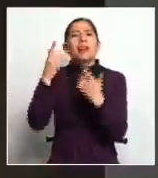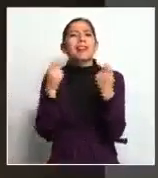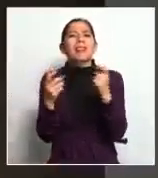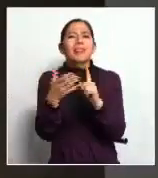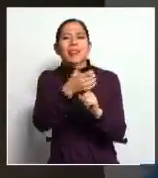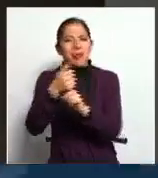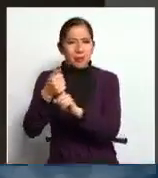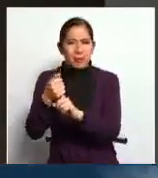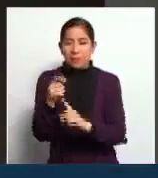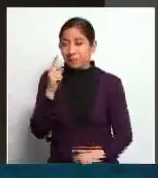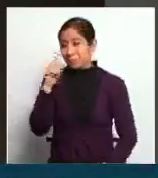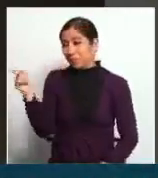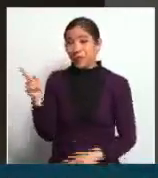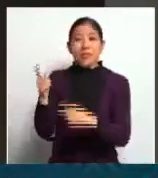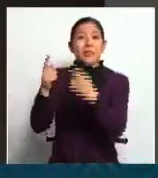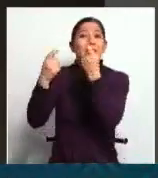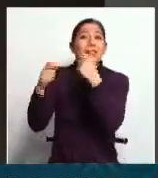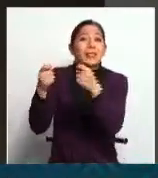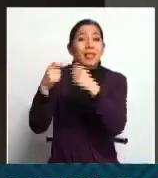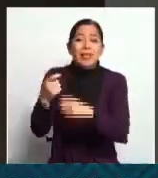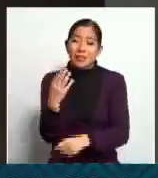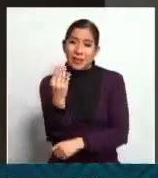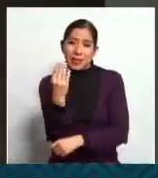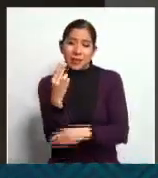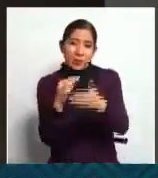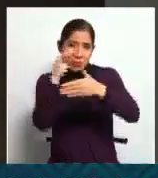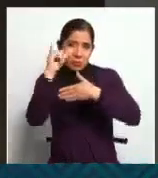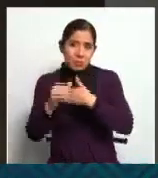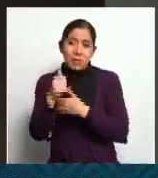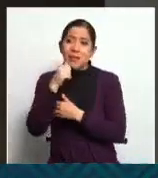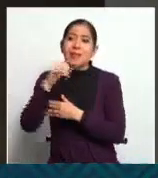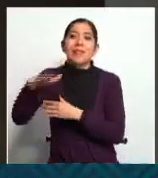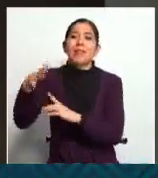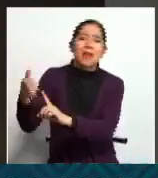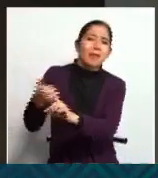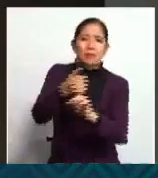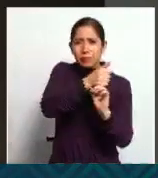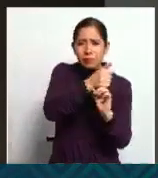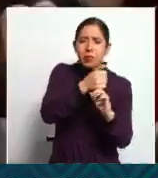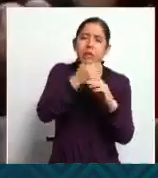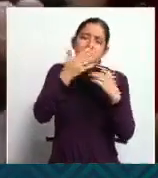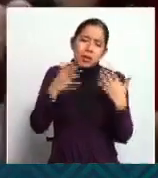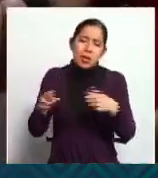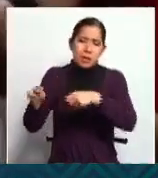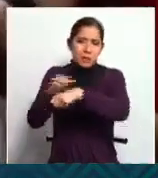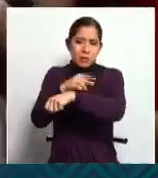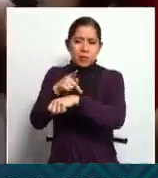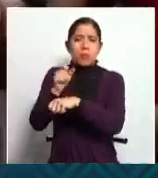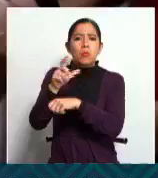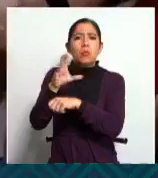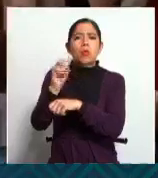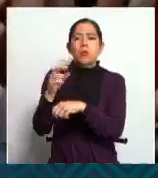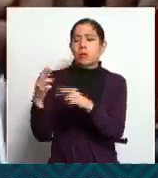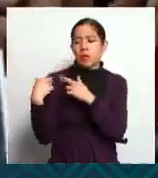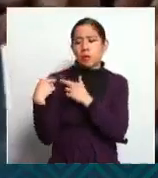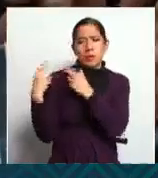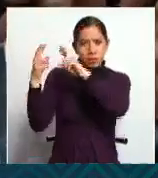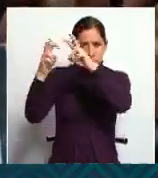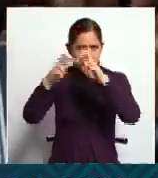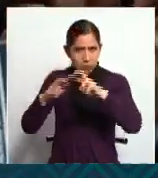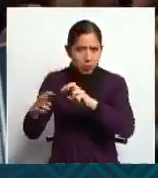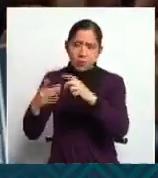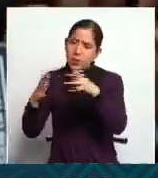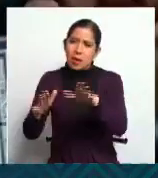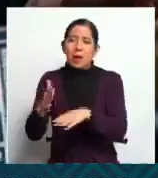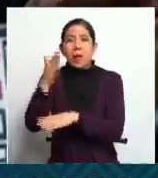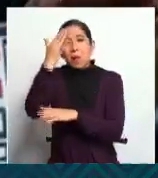El caso de intento de rapto registrado el 14 de mayo en Montero ya se encuentra en manos del Ministerio Público, donde se aperturó una investigación de